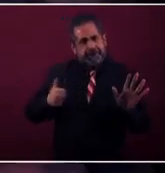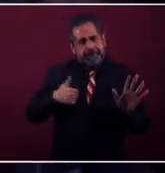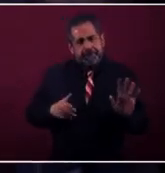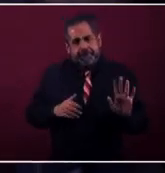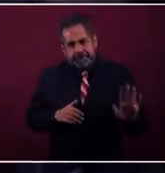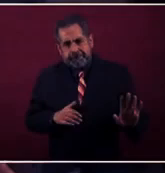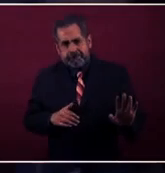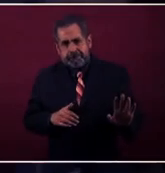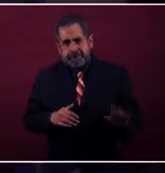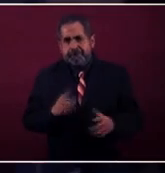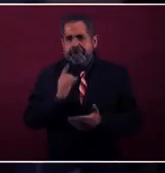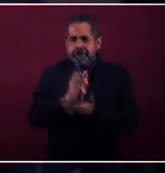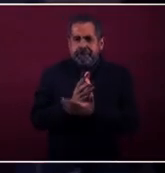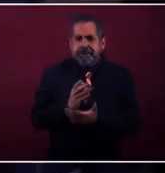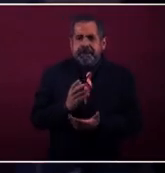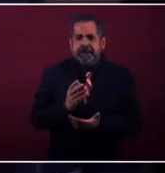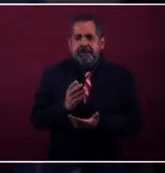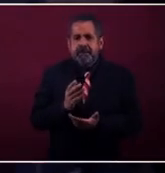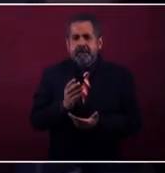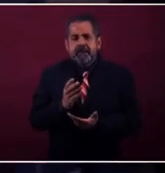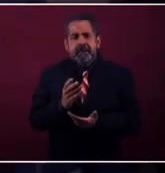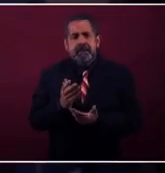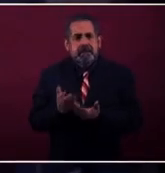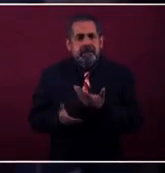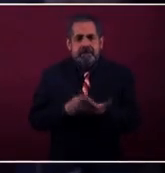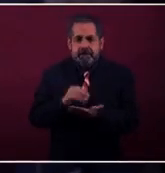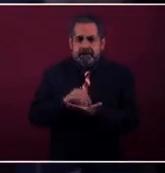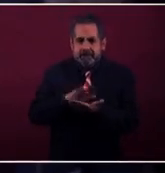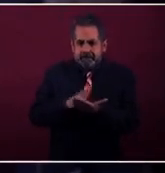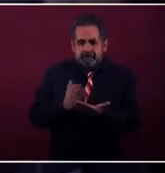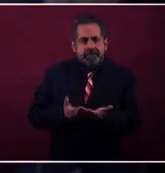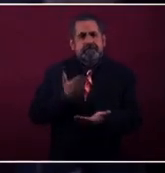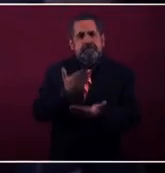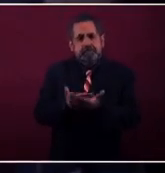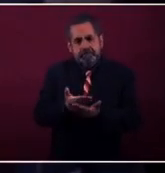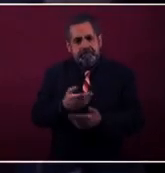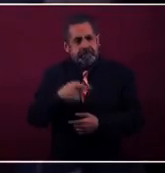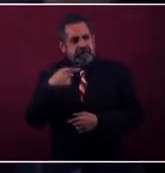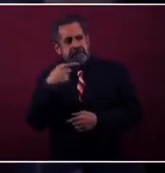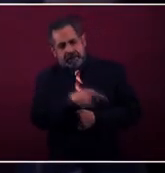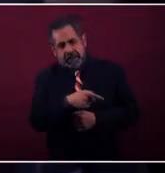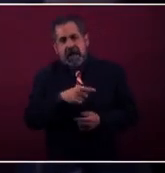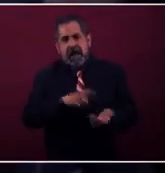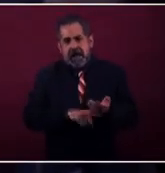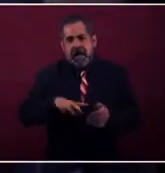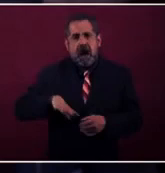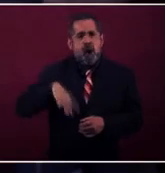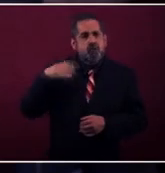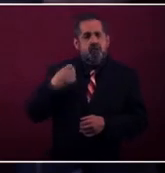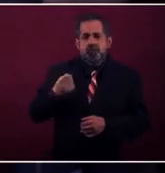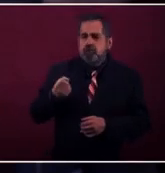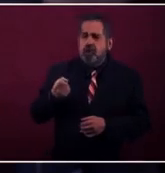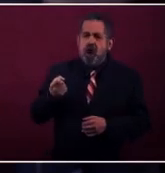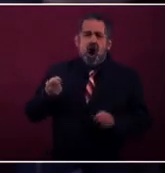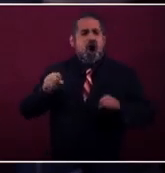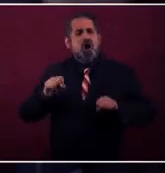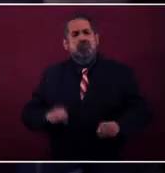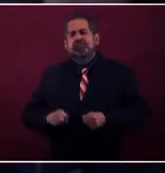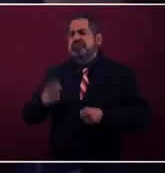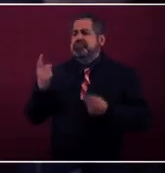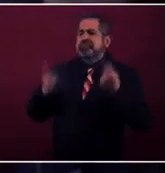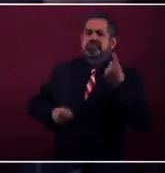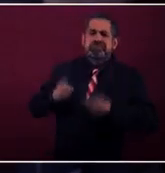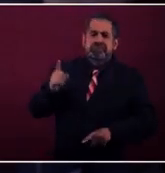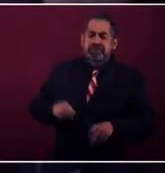perfectamente. Únicamente quiero sentar precedente que ahí hay un abuso de autoridad, que